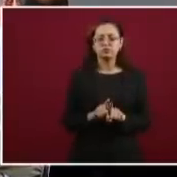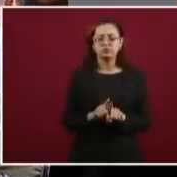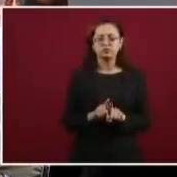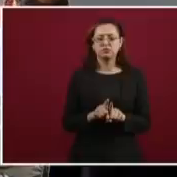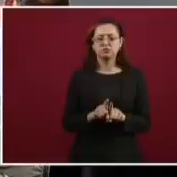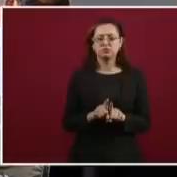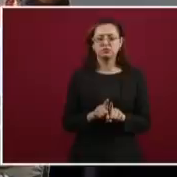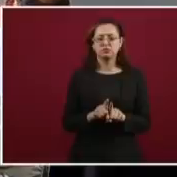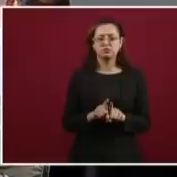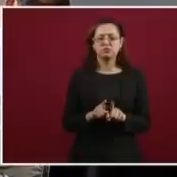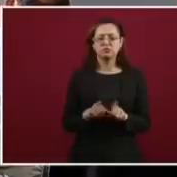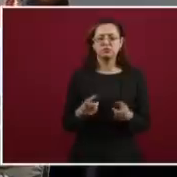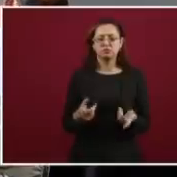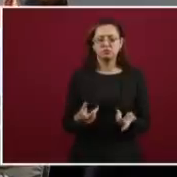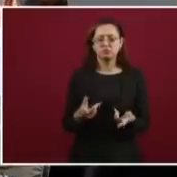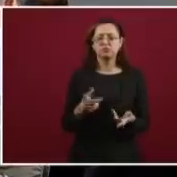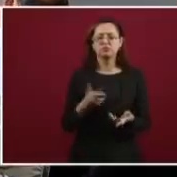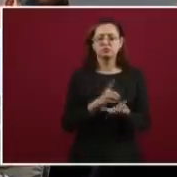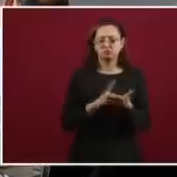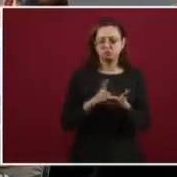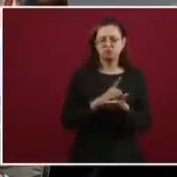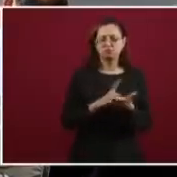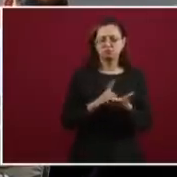lo de el consumo